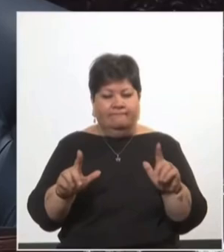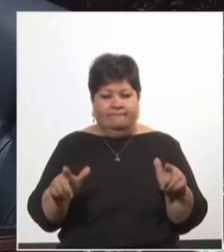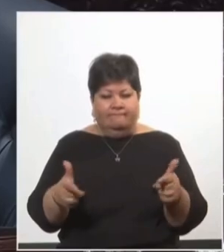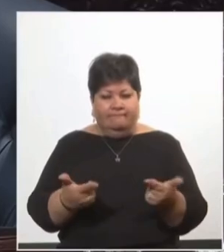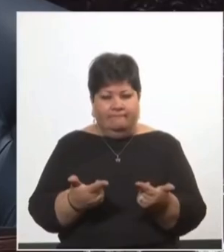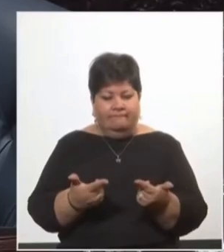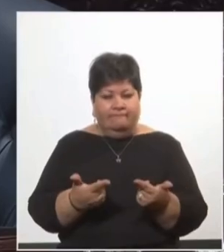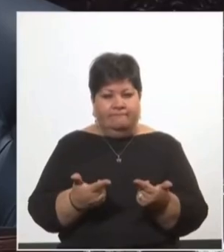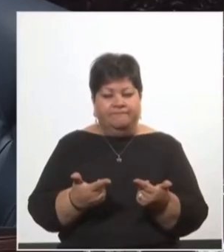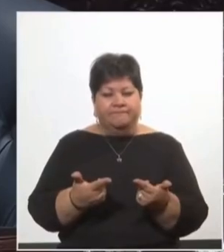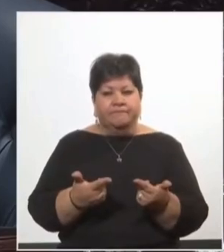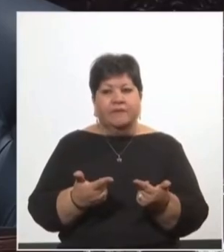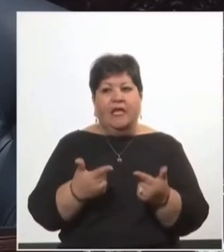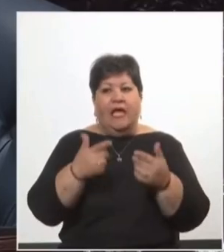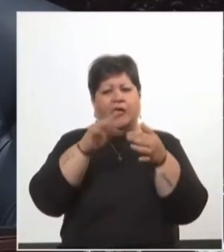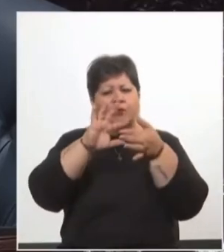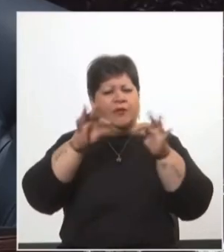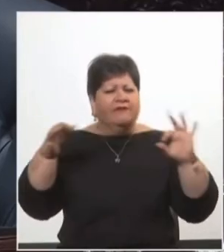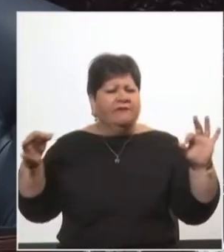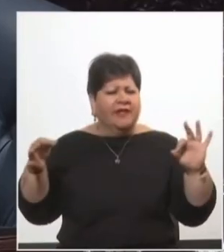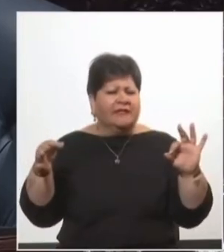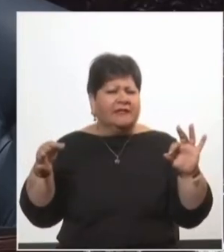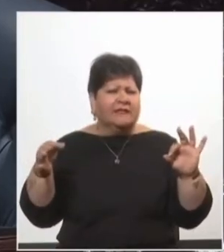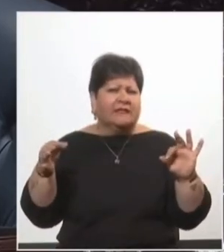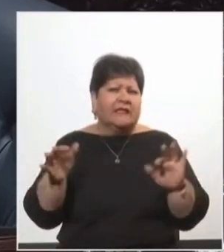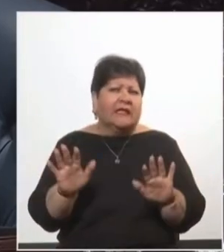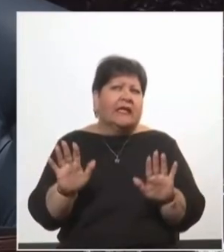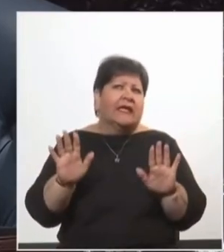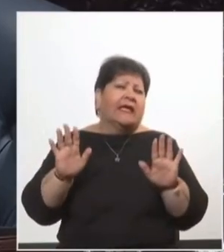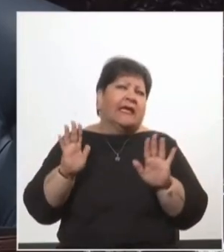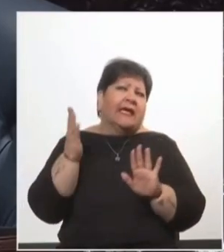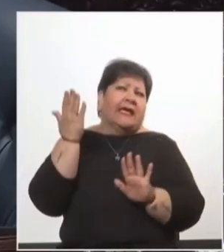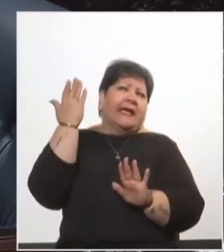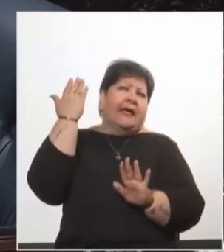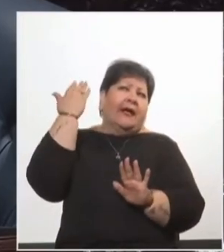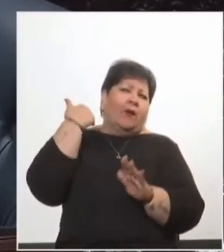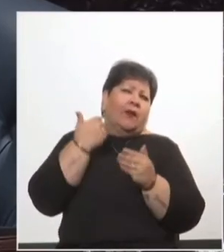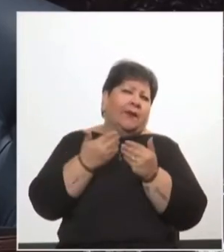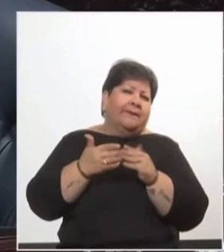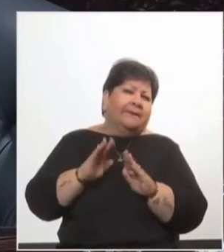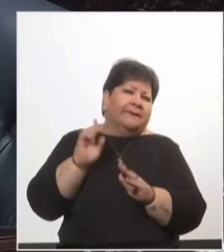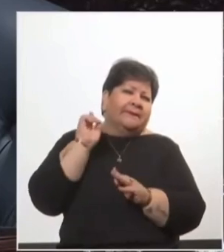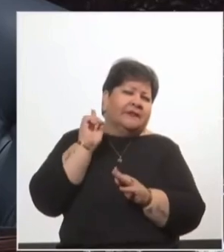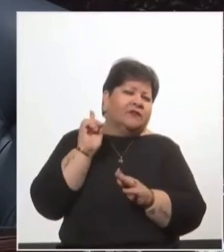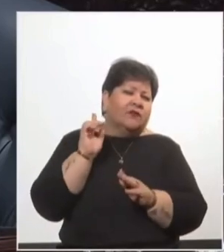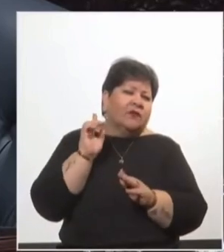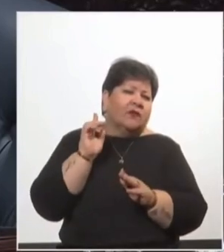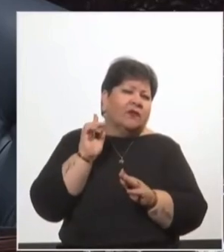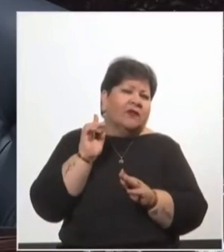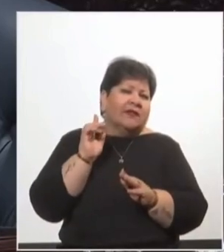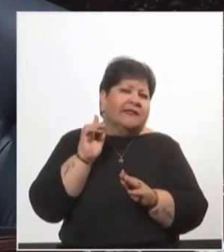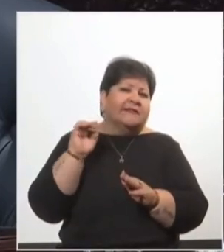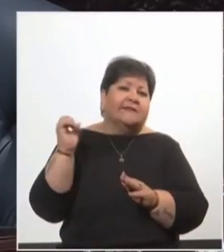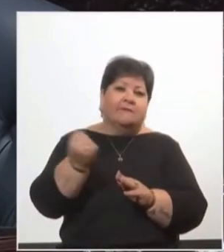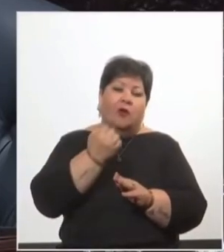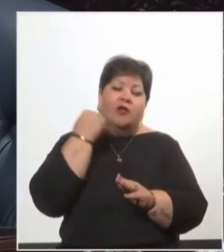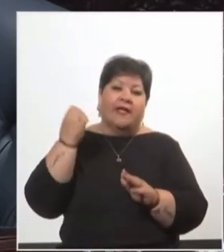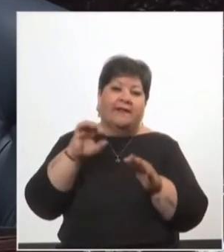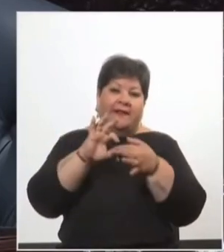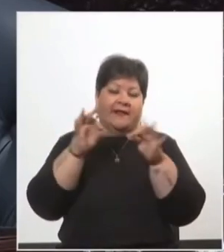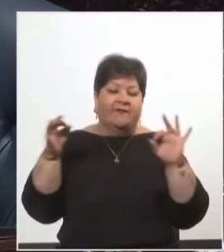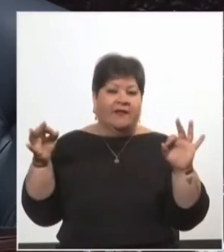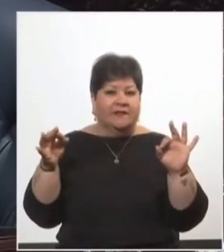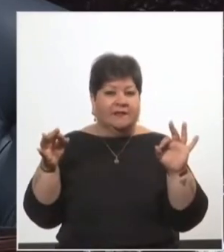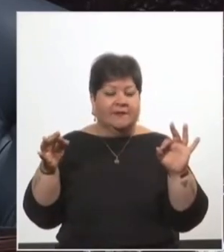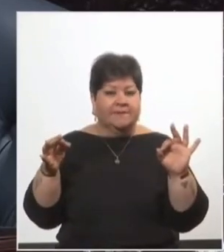fundamentar una frase que capaz que al principio se dio como al pasar, pero que fue muy importante en la discusión, y